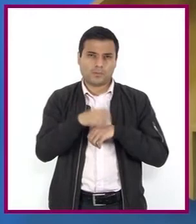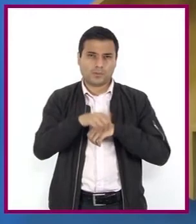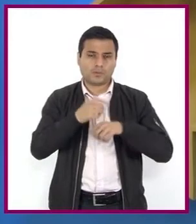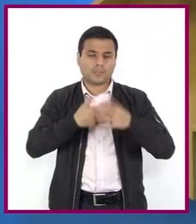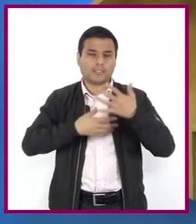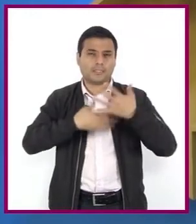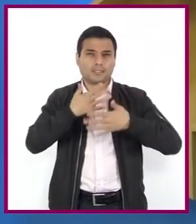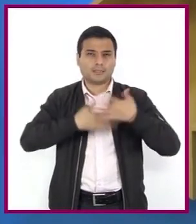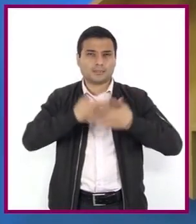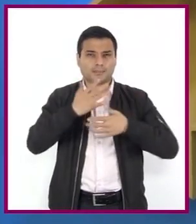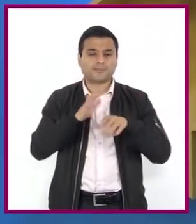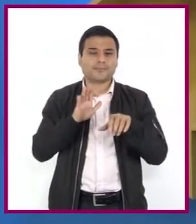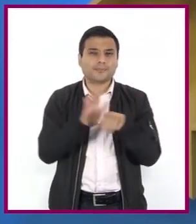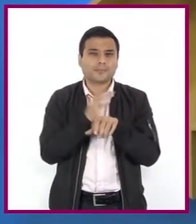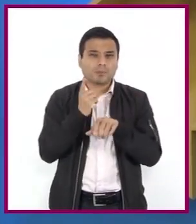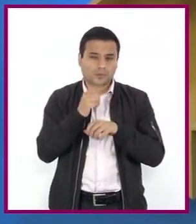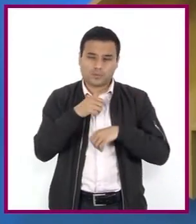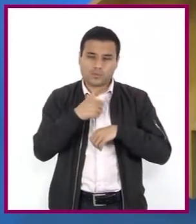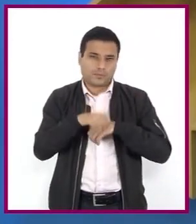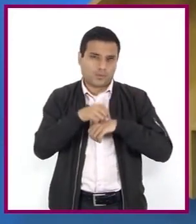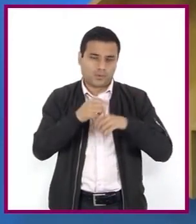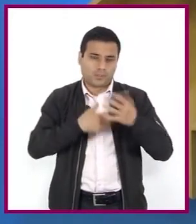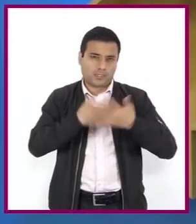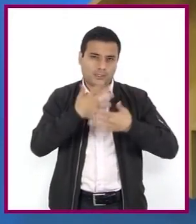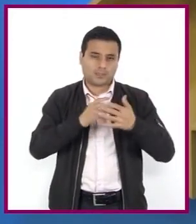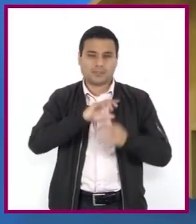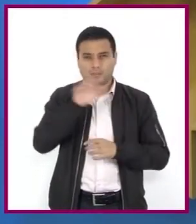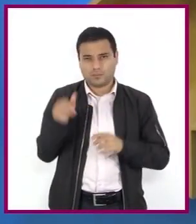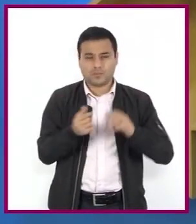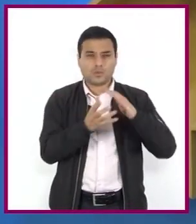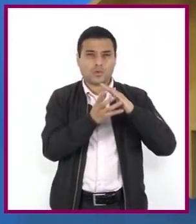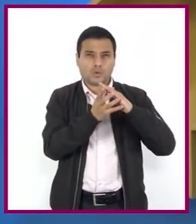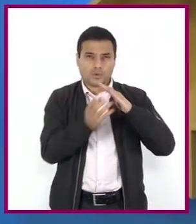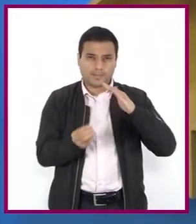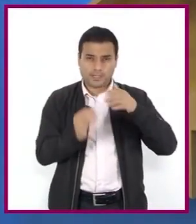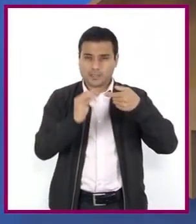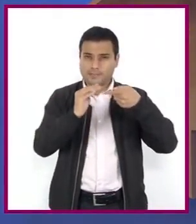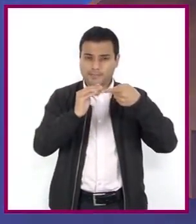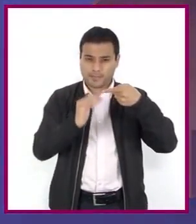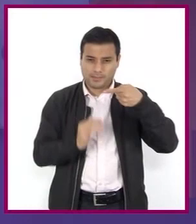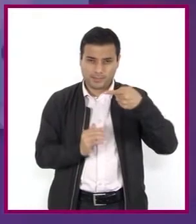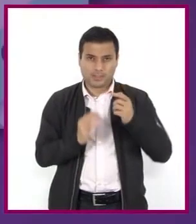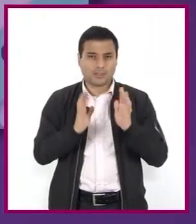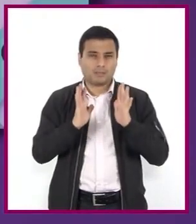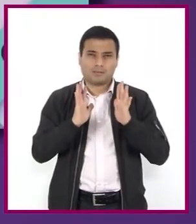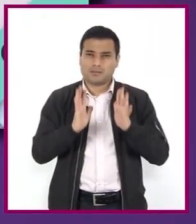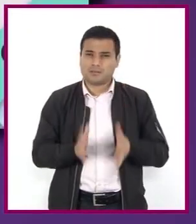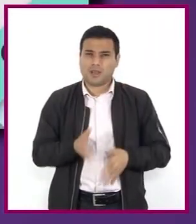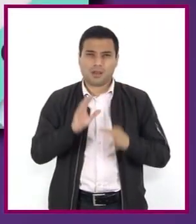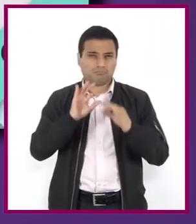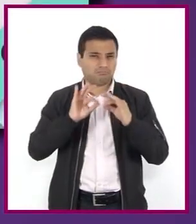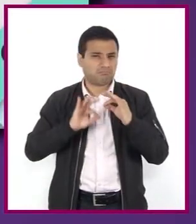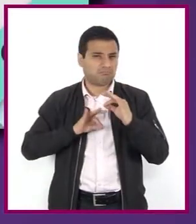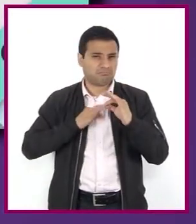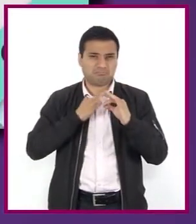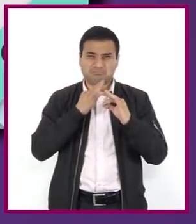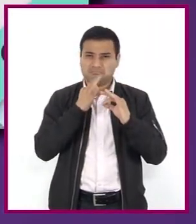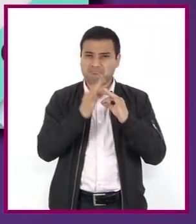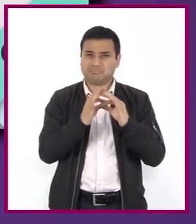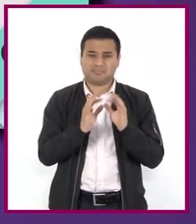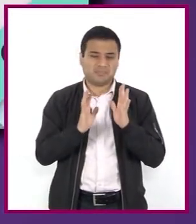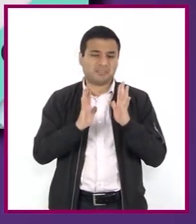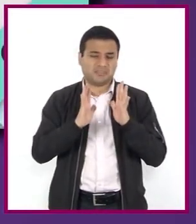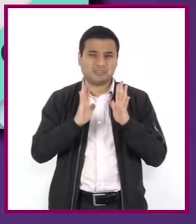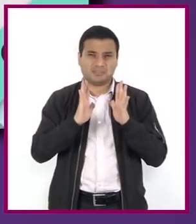porque es un número, y lo copiamos en el resto de las celdas. Ya tenemos todos los valores de la expresión